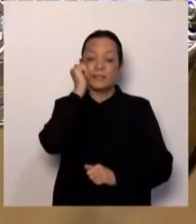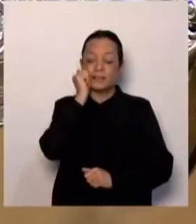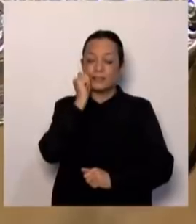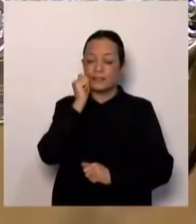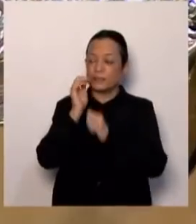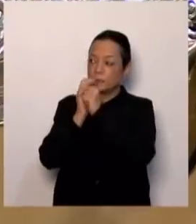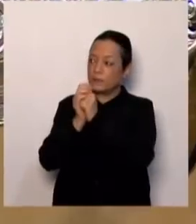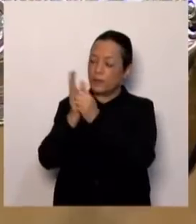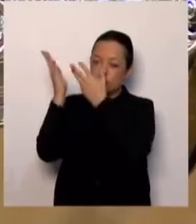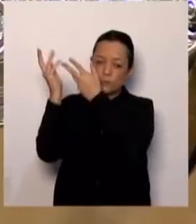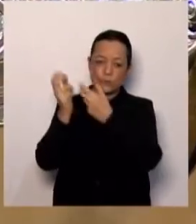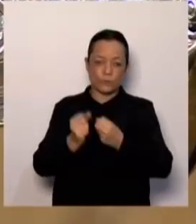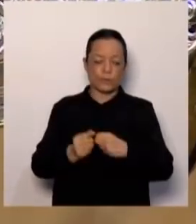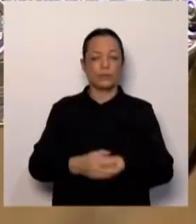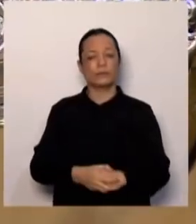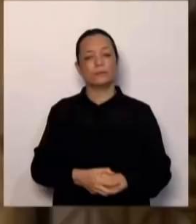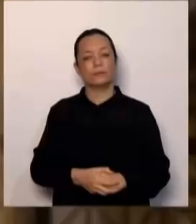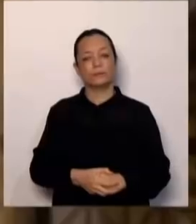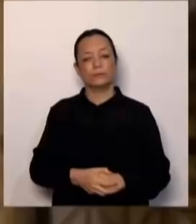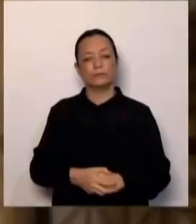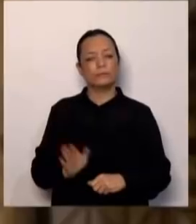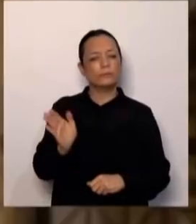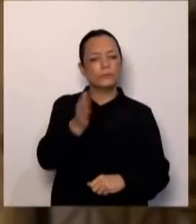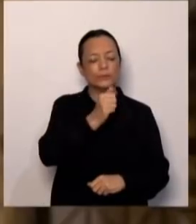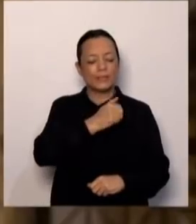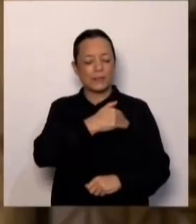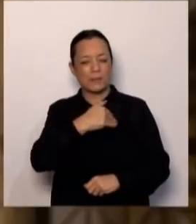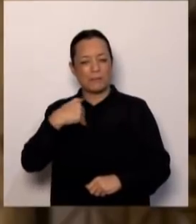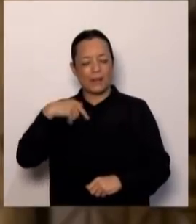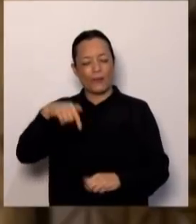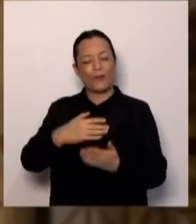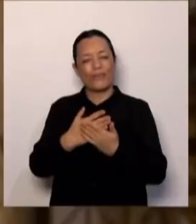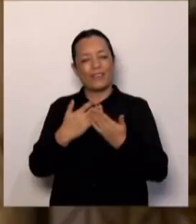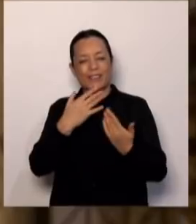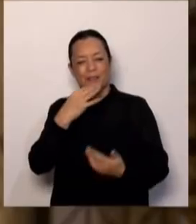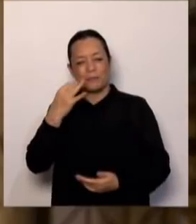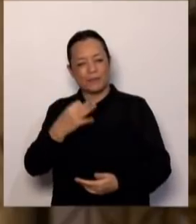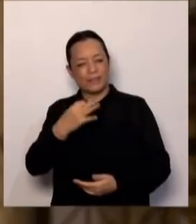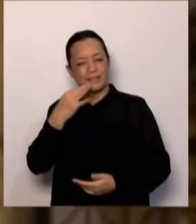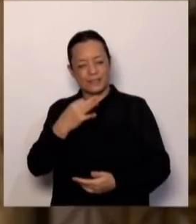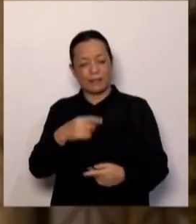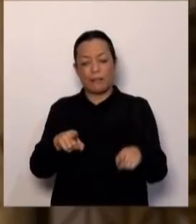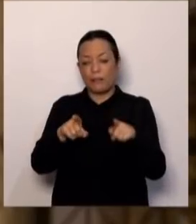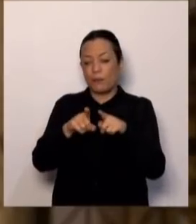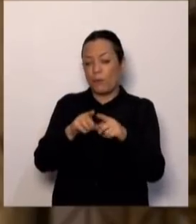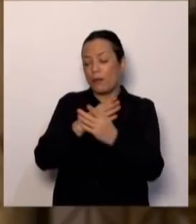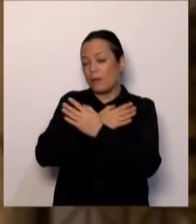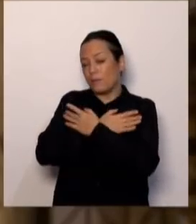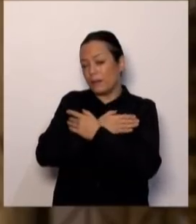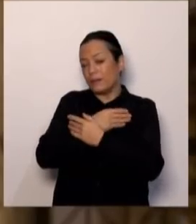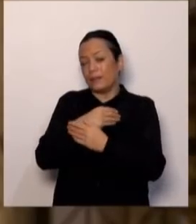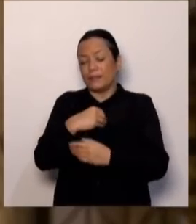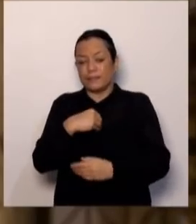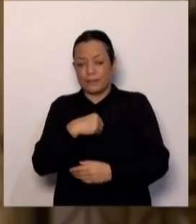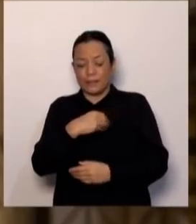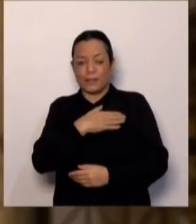nuestras súplicas. Por todas las madres en su día, para que imitando a la Santísima Virgen, Madre de